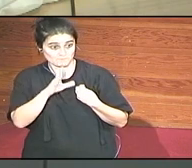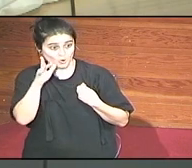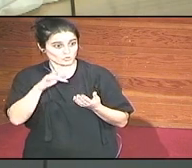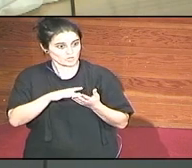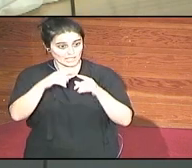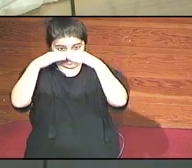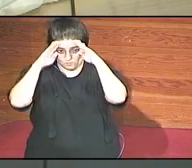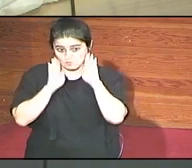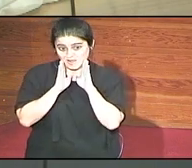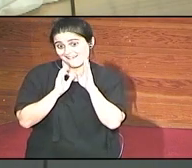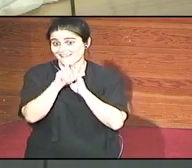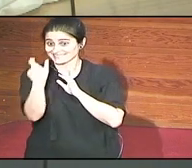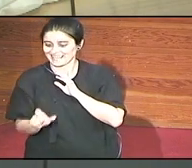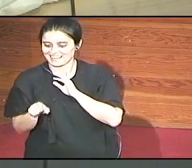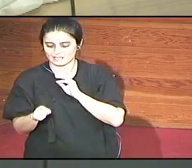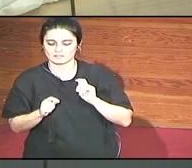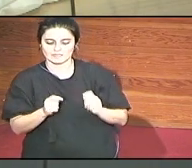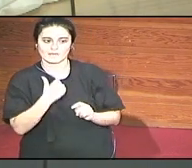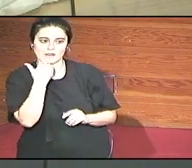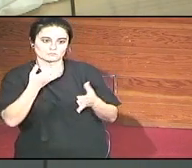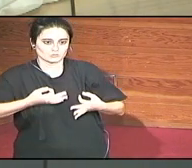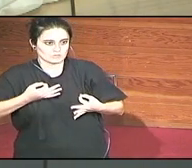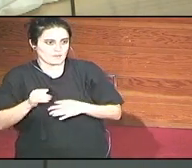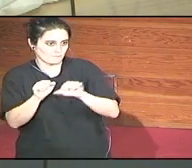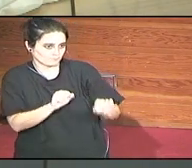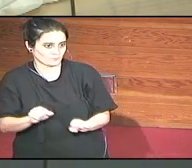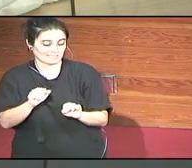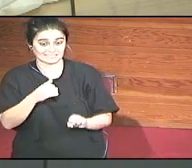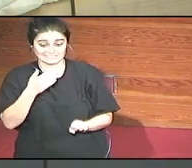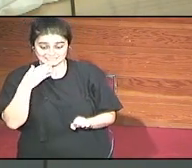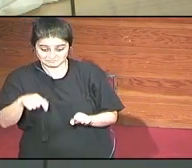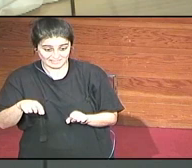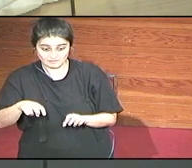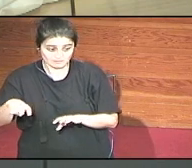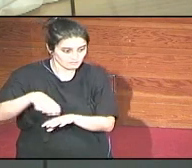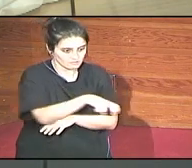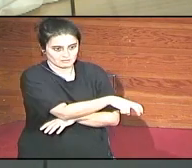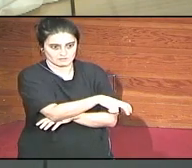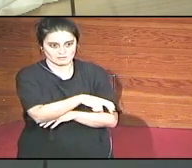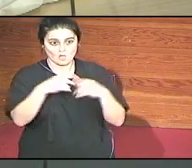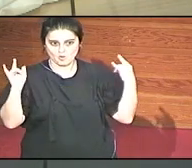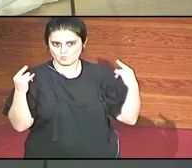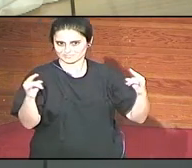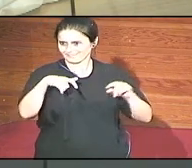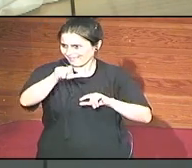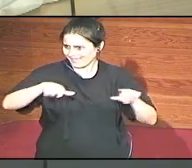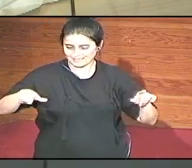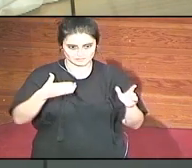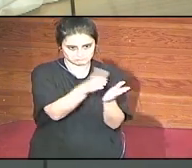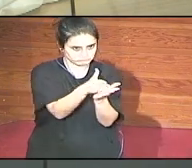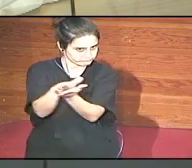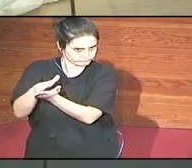les proporcionaba cierta seguridad o protección si salías del recinto o sea el bosque estaba lleno de gente a la que habían matado